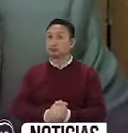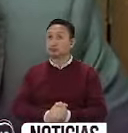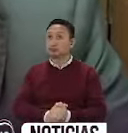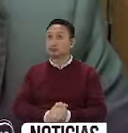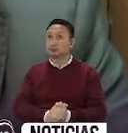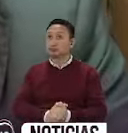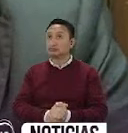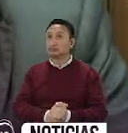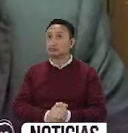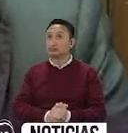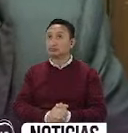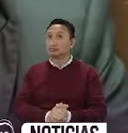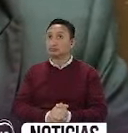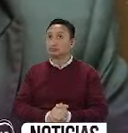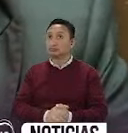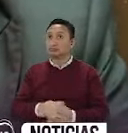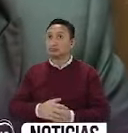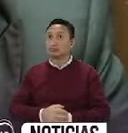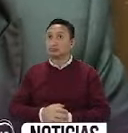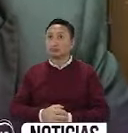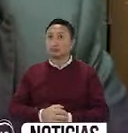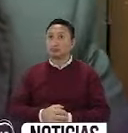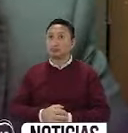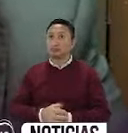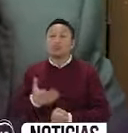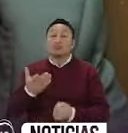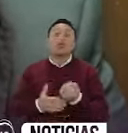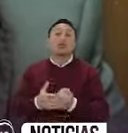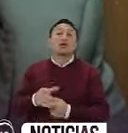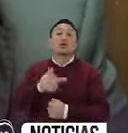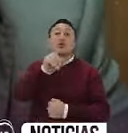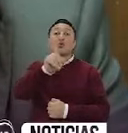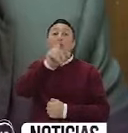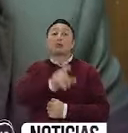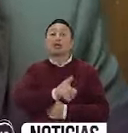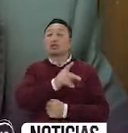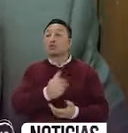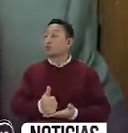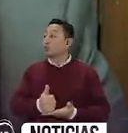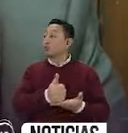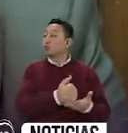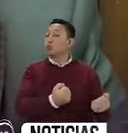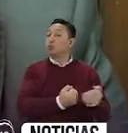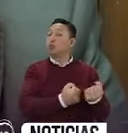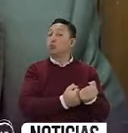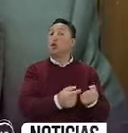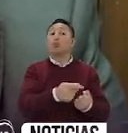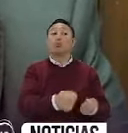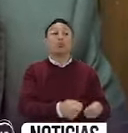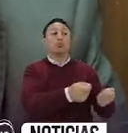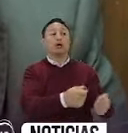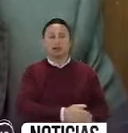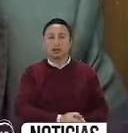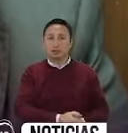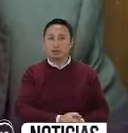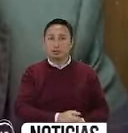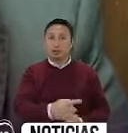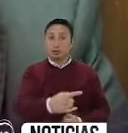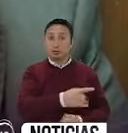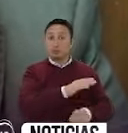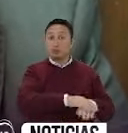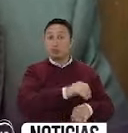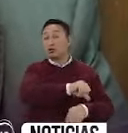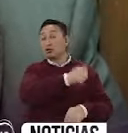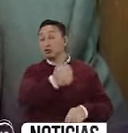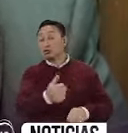Bueno, por eso, porque a lo mejor el favorecerle a uno o a otro postulante puede tener otros factores que ya